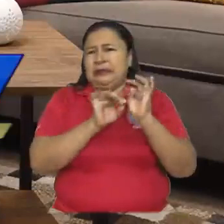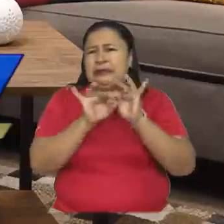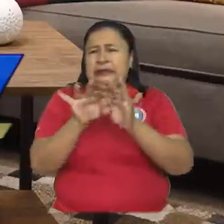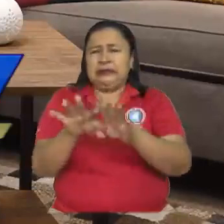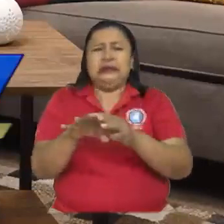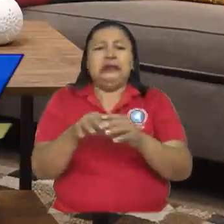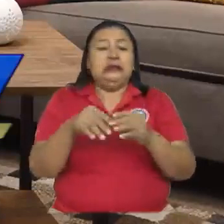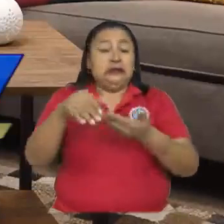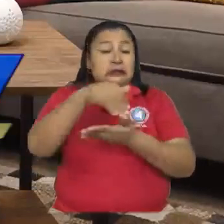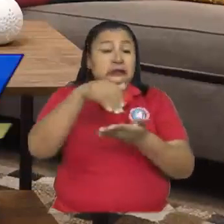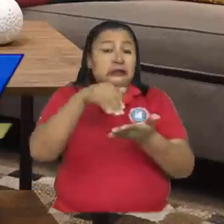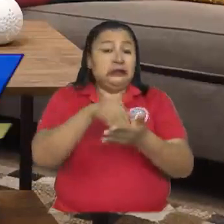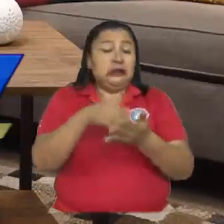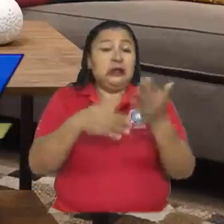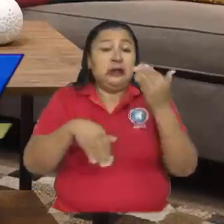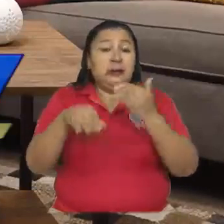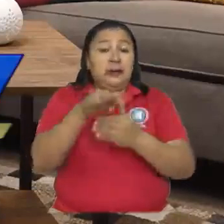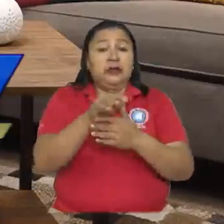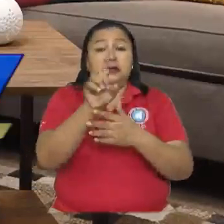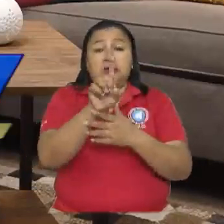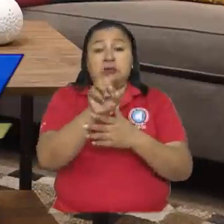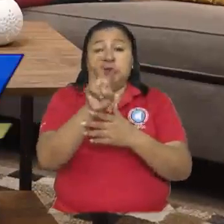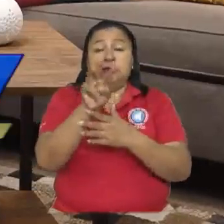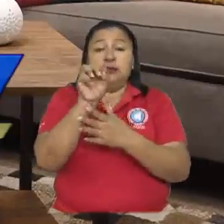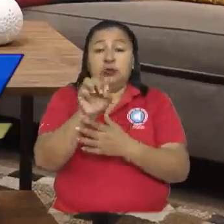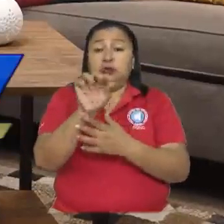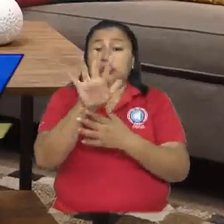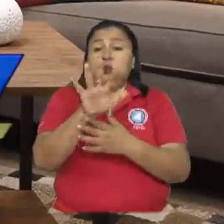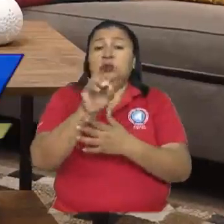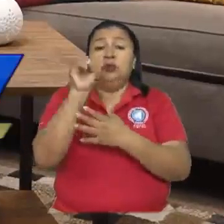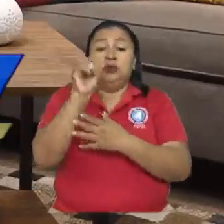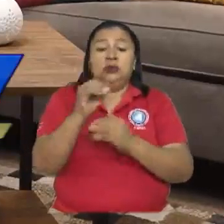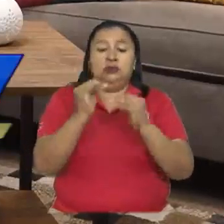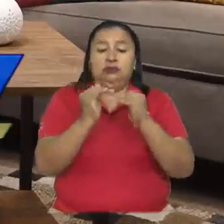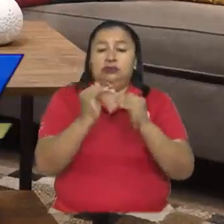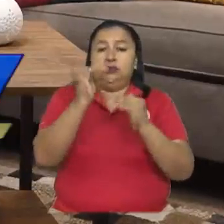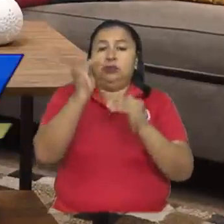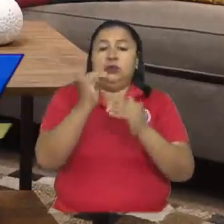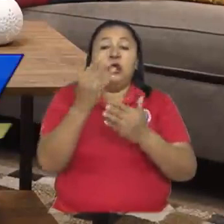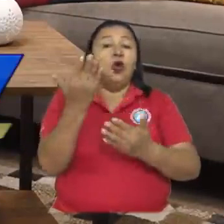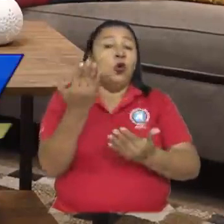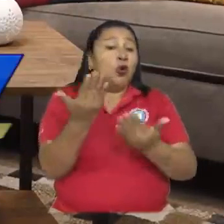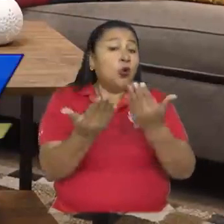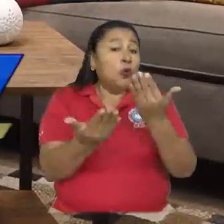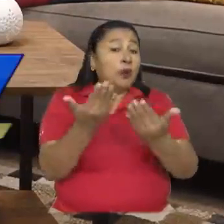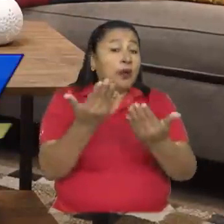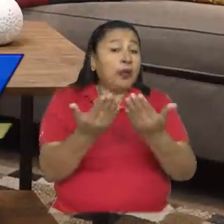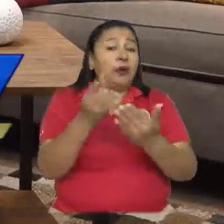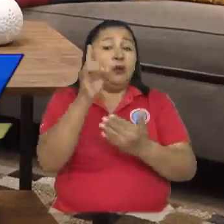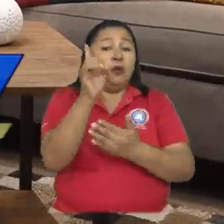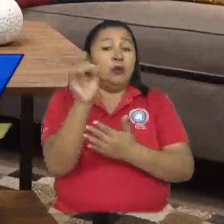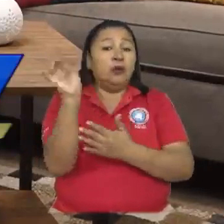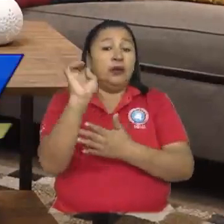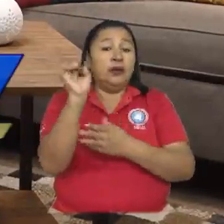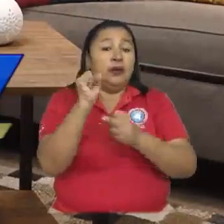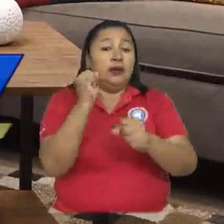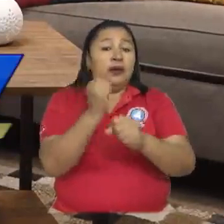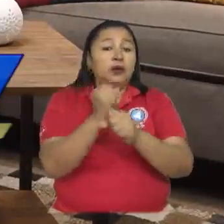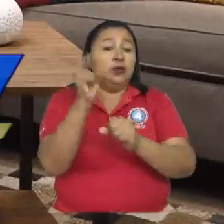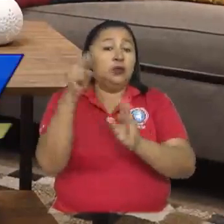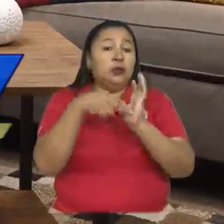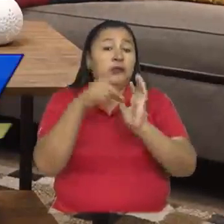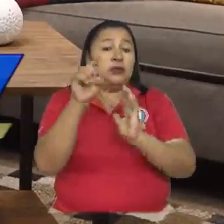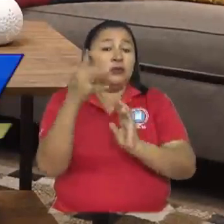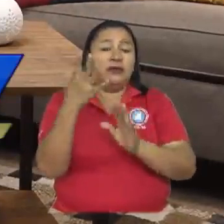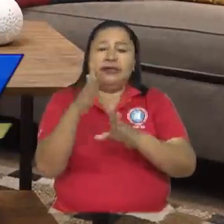de los centros de más de un 13.5% de crecimiento en comparación con el primero de enero del 2019.